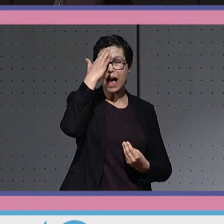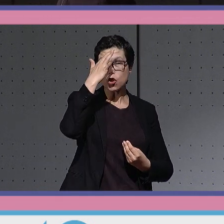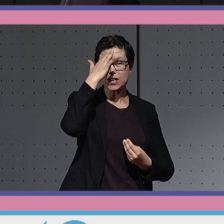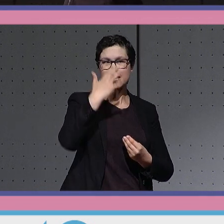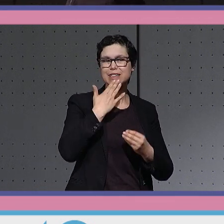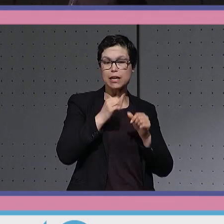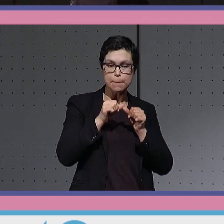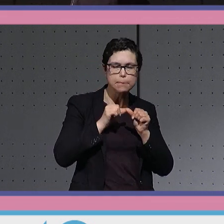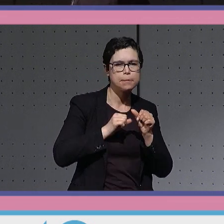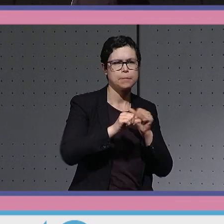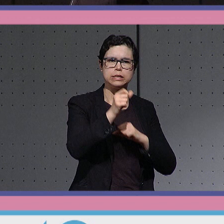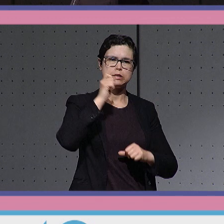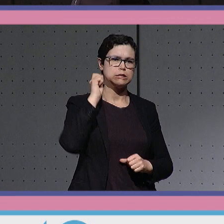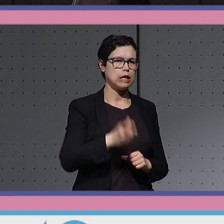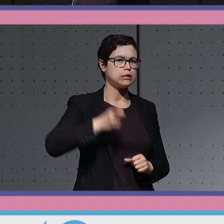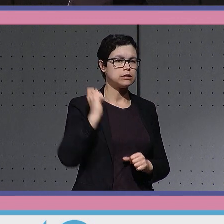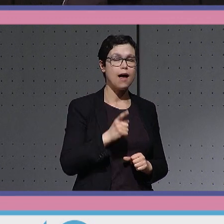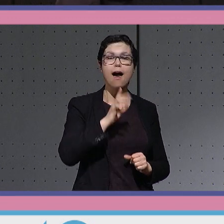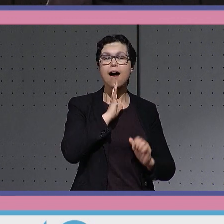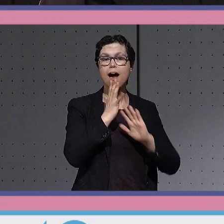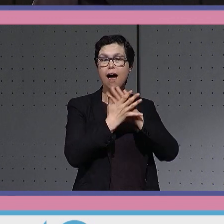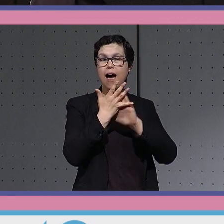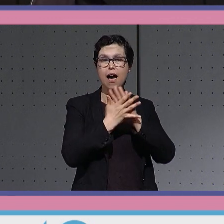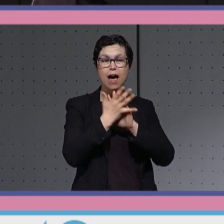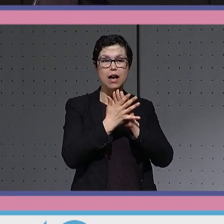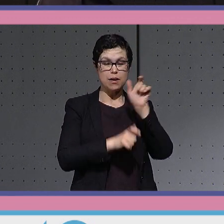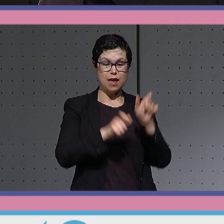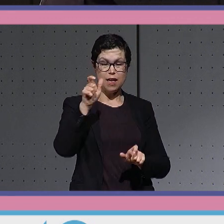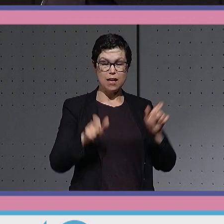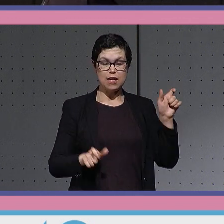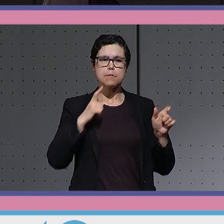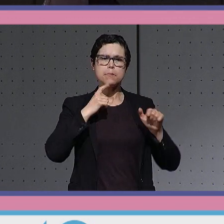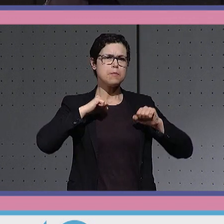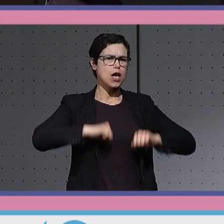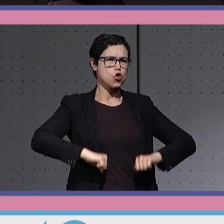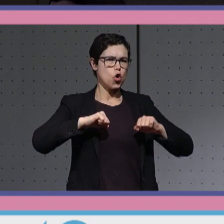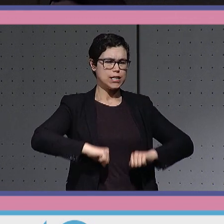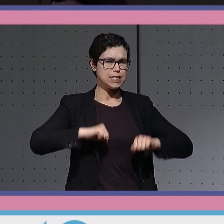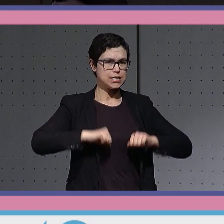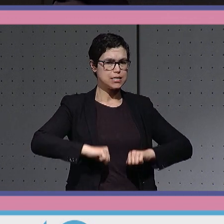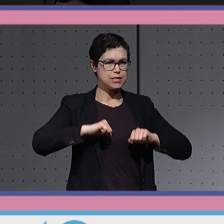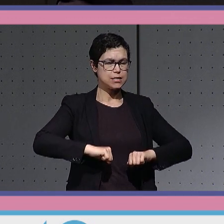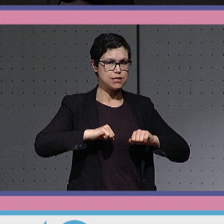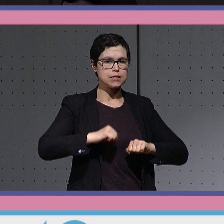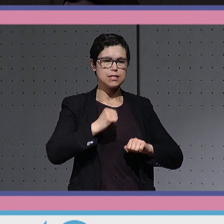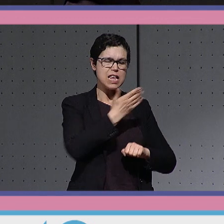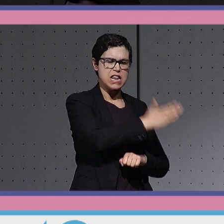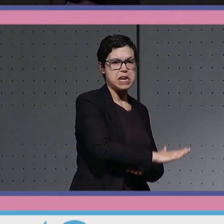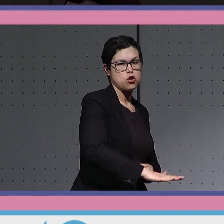más evidente, más frecuencia, como veíamos antes, en las poblaciones de personas mayores que en las poblaciones de